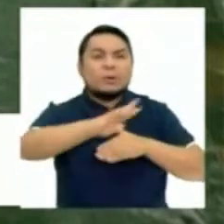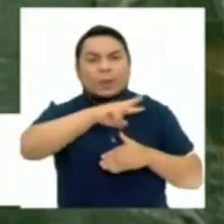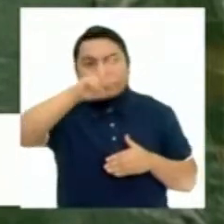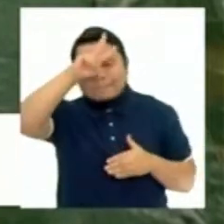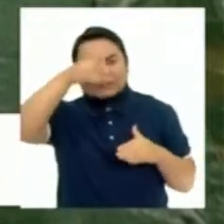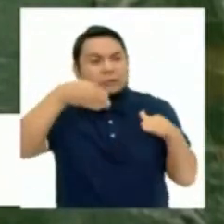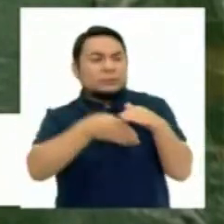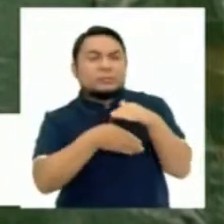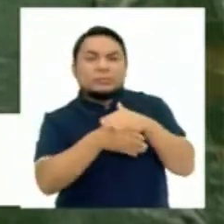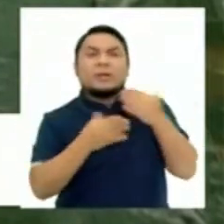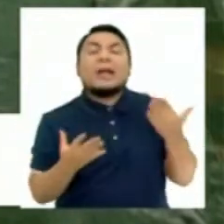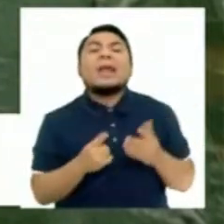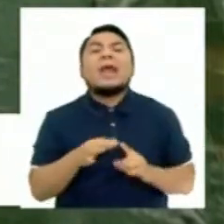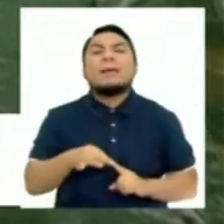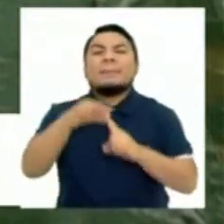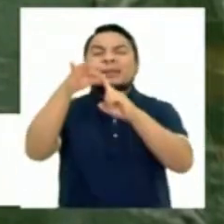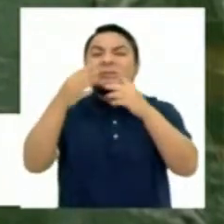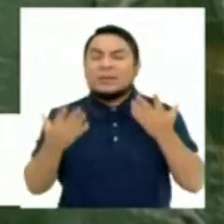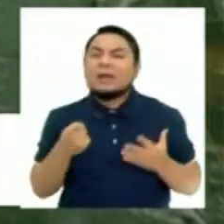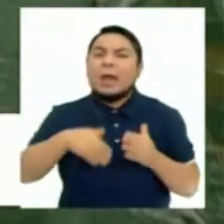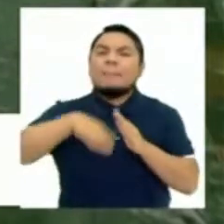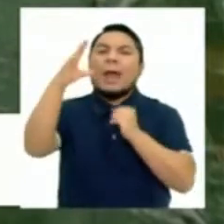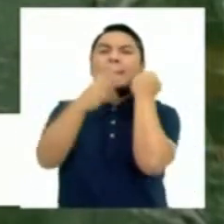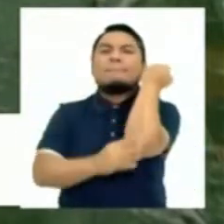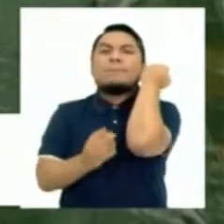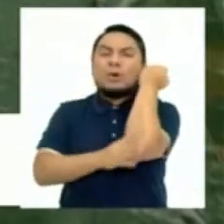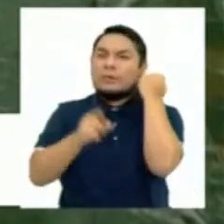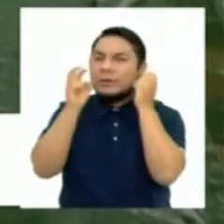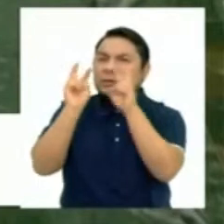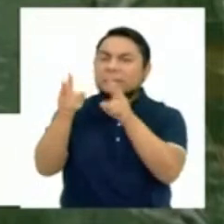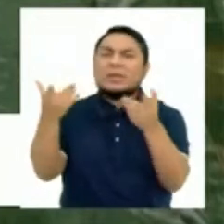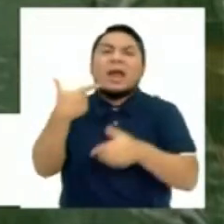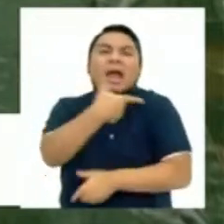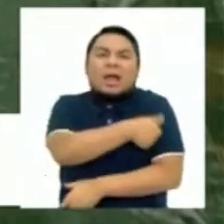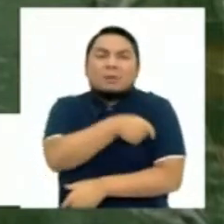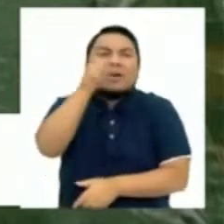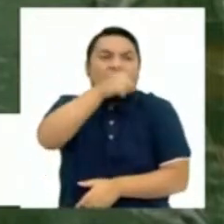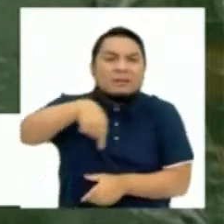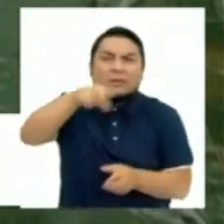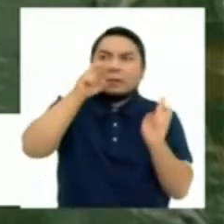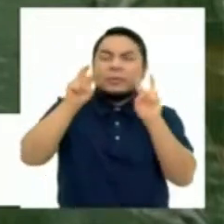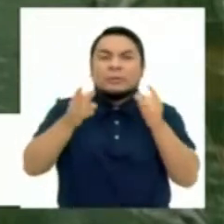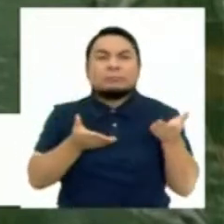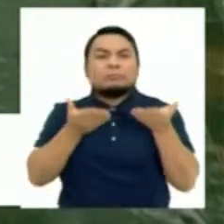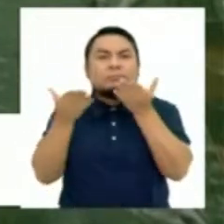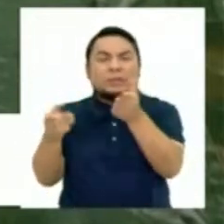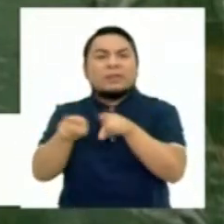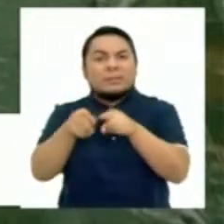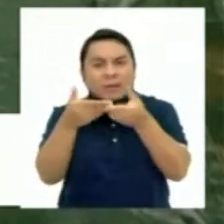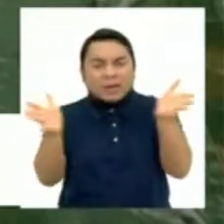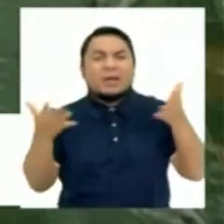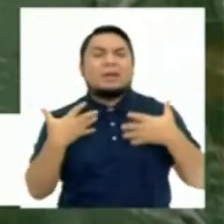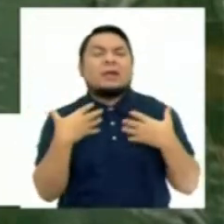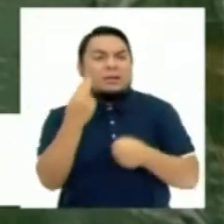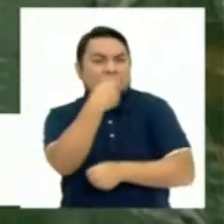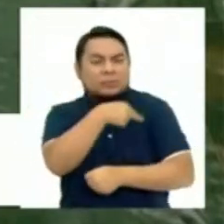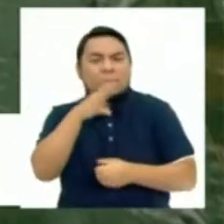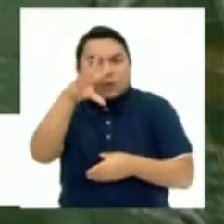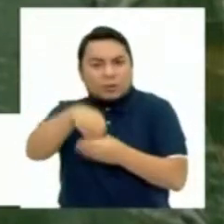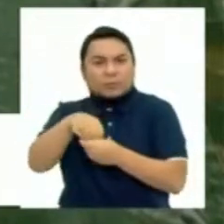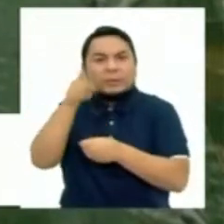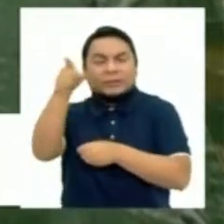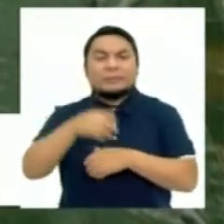países, especialmente los más pobres, a las vacunas, a las coberturas sanitarias